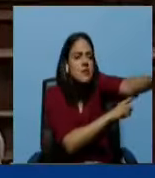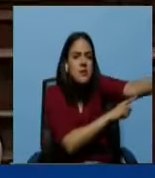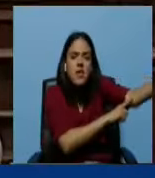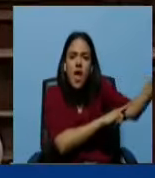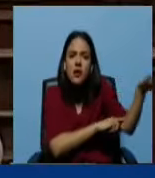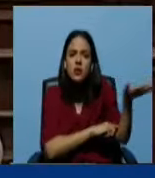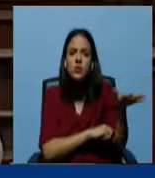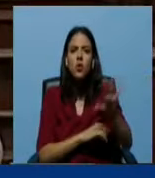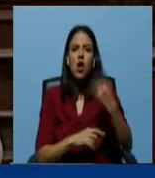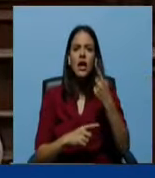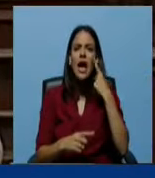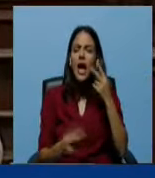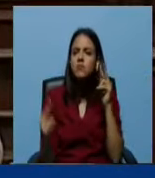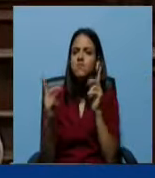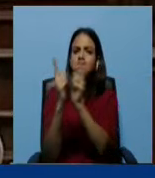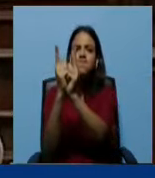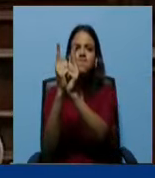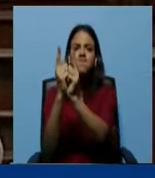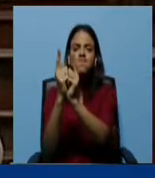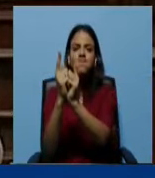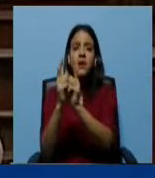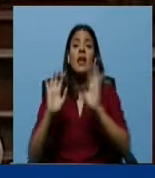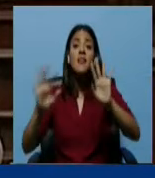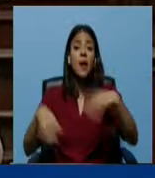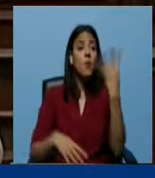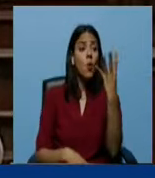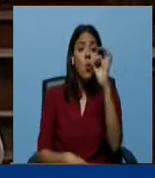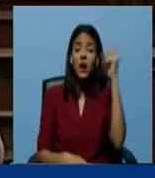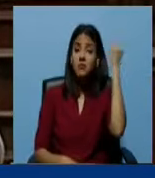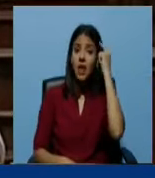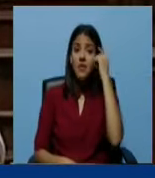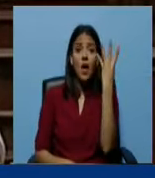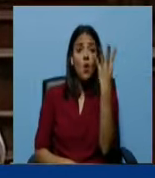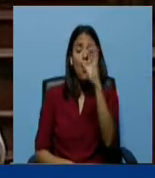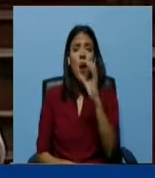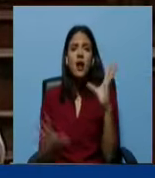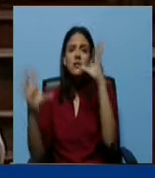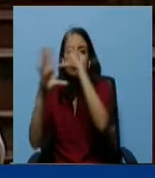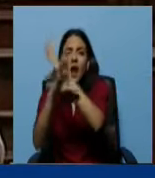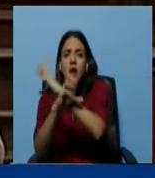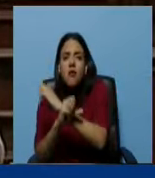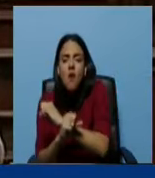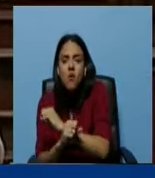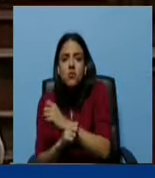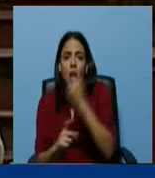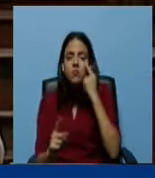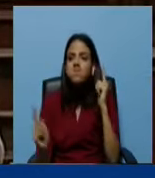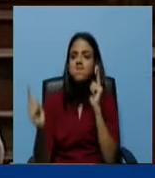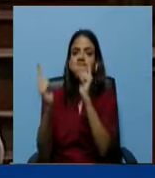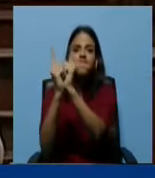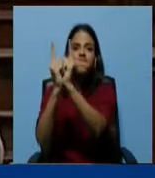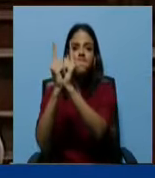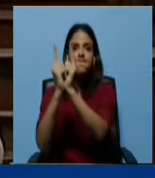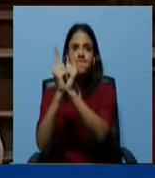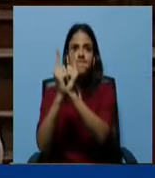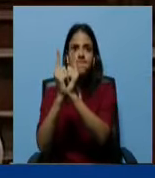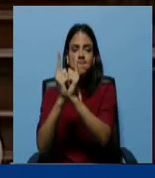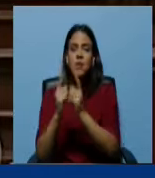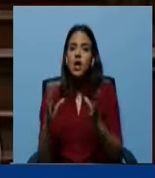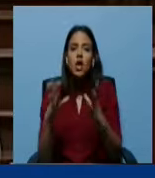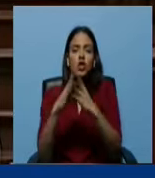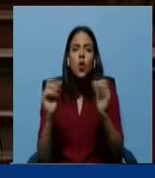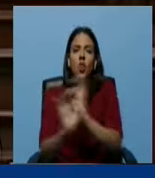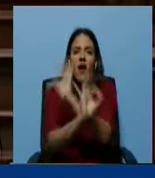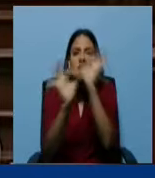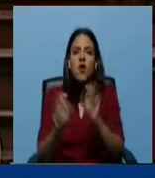que enfrentó, luego de 40 días y 40 noches en el desierto, enfrentó todas las formas